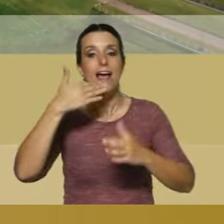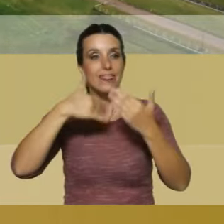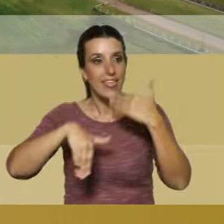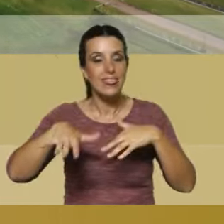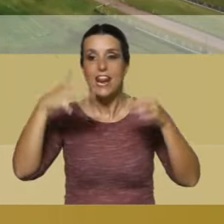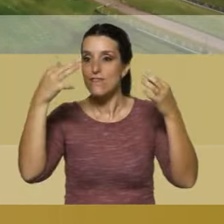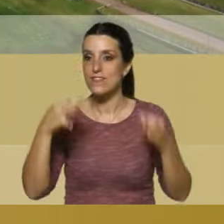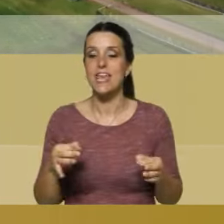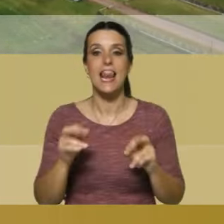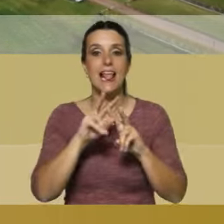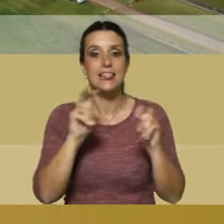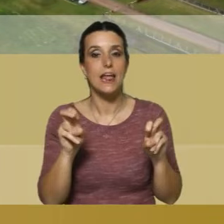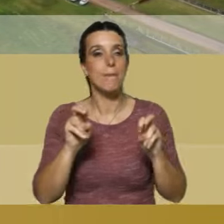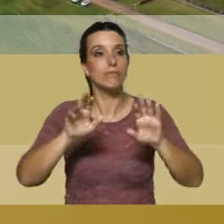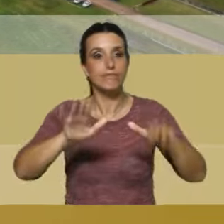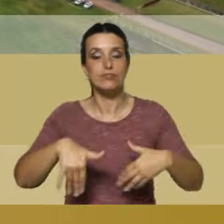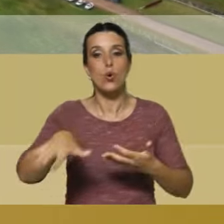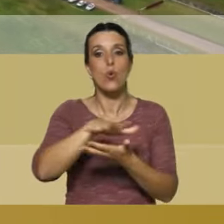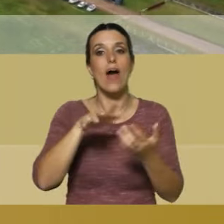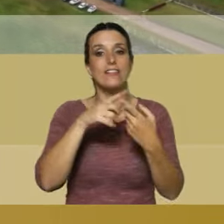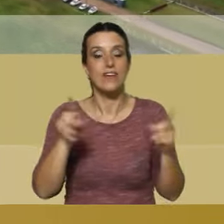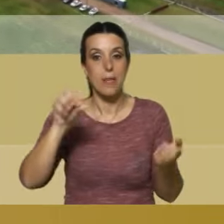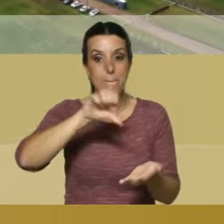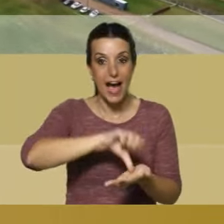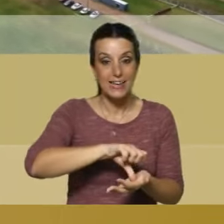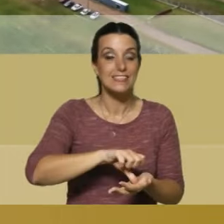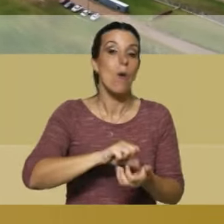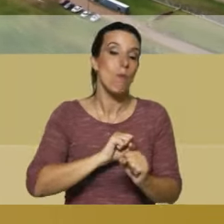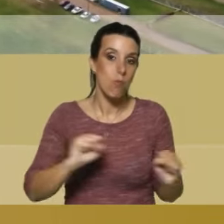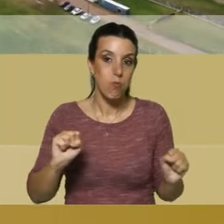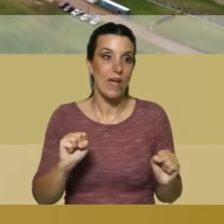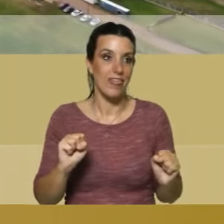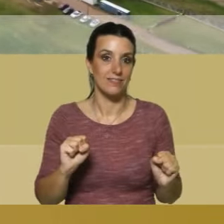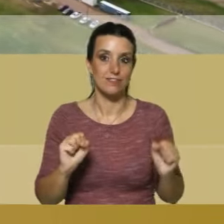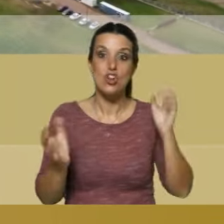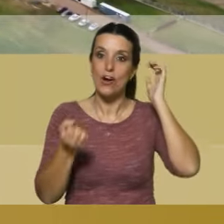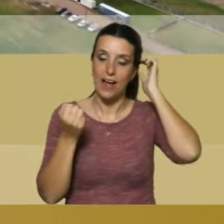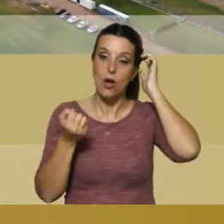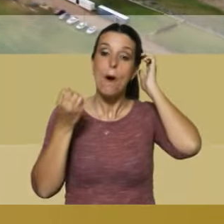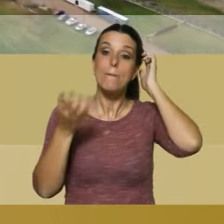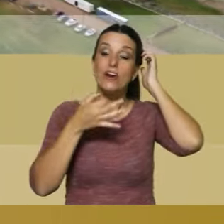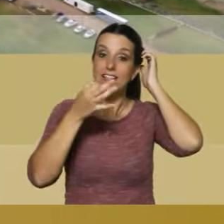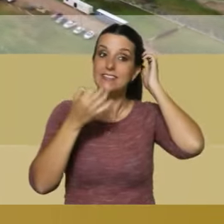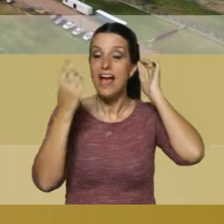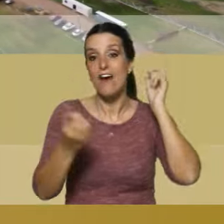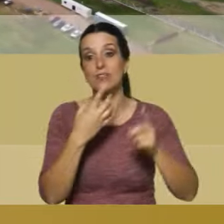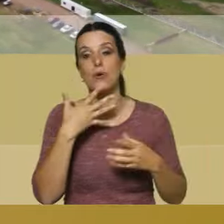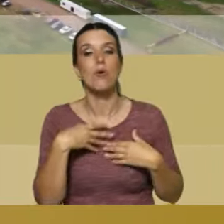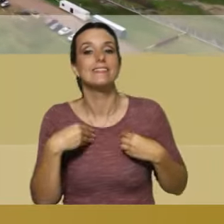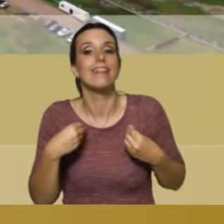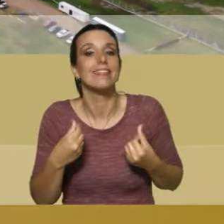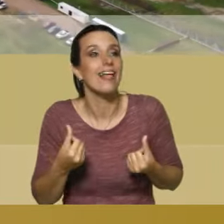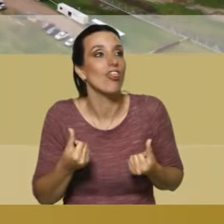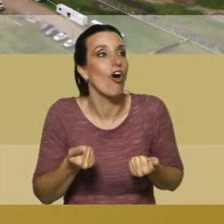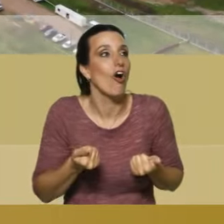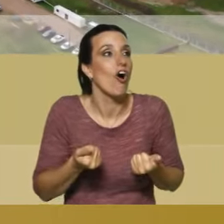entender la pertenencia a un lugar distinto del país hace que puedan llegar estas cosas porque habla a veces del sentido